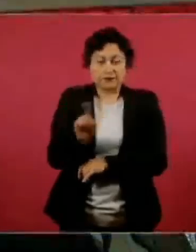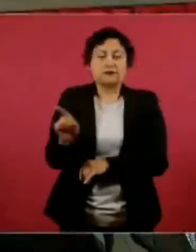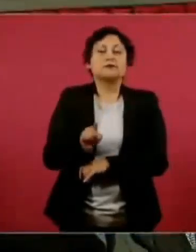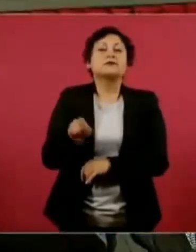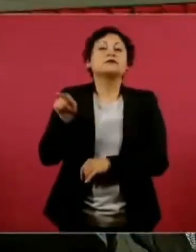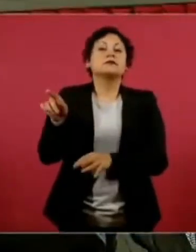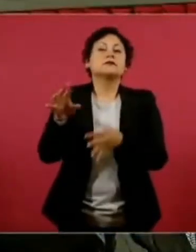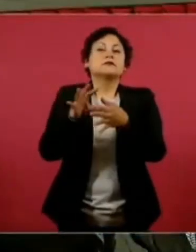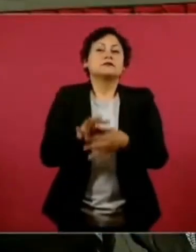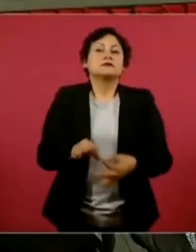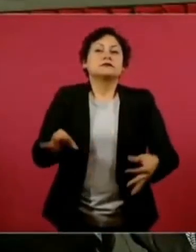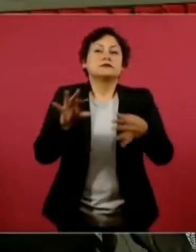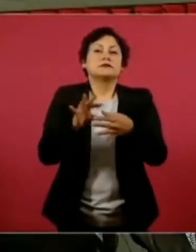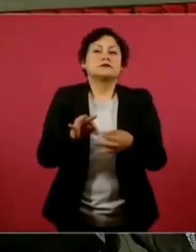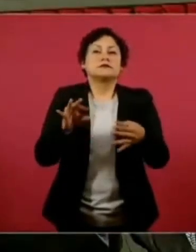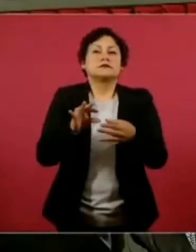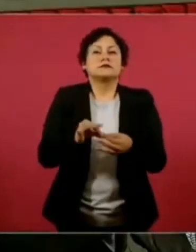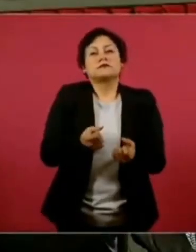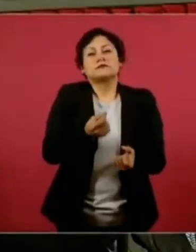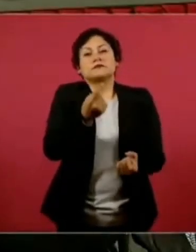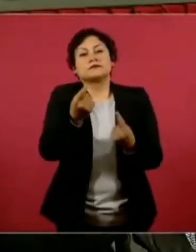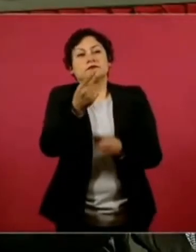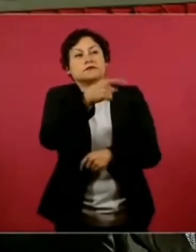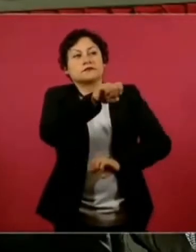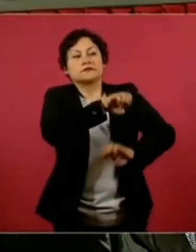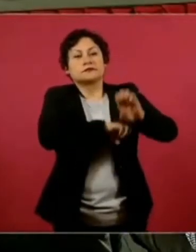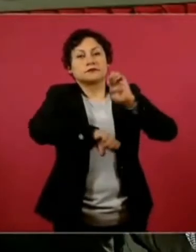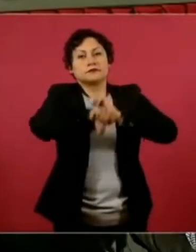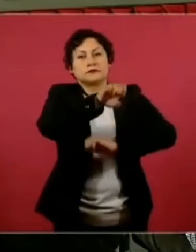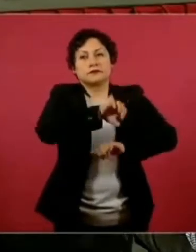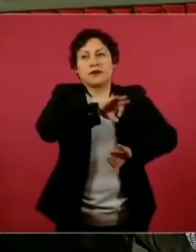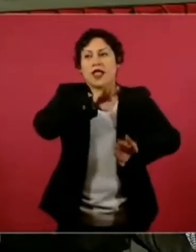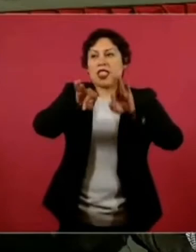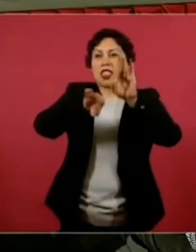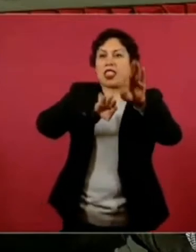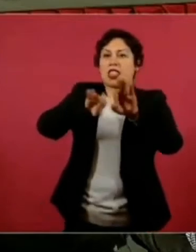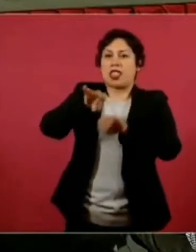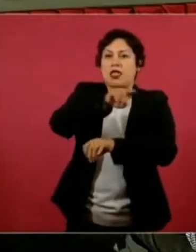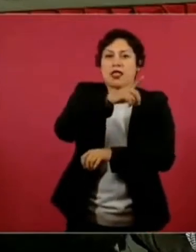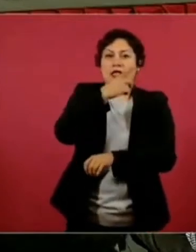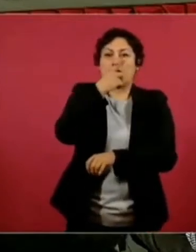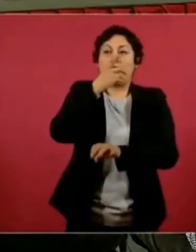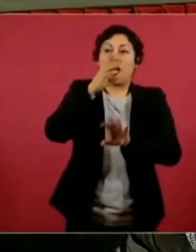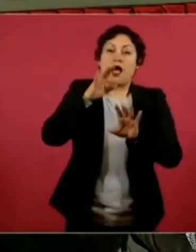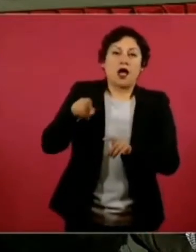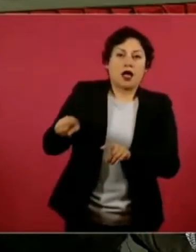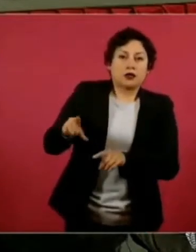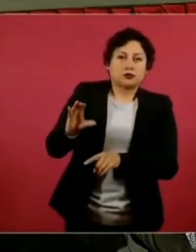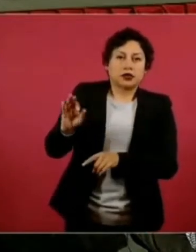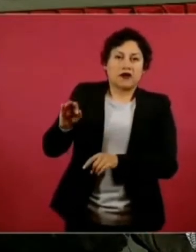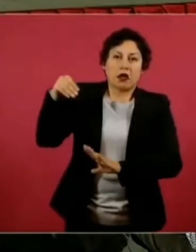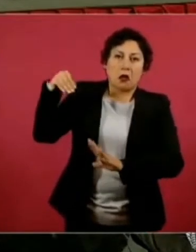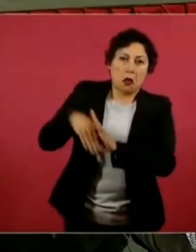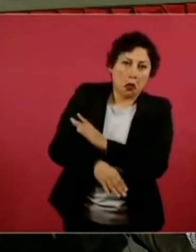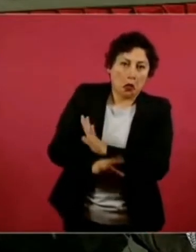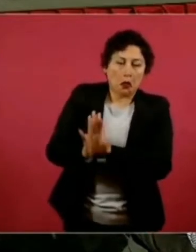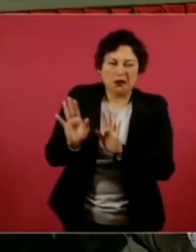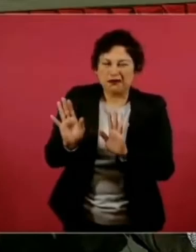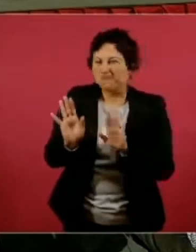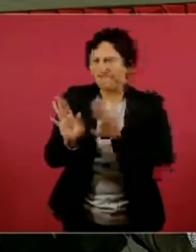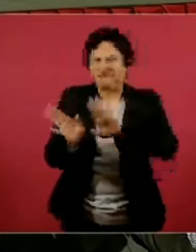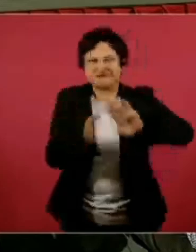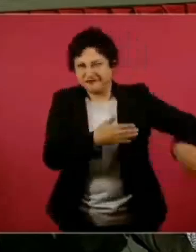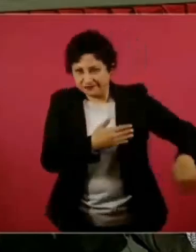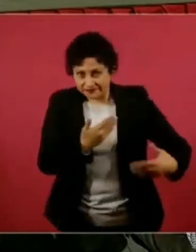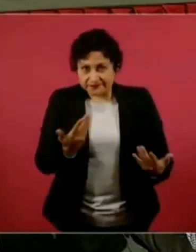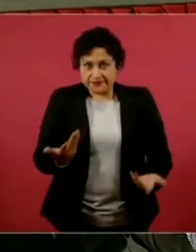notas informativas que han salido por ahí, de que la red está por caerse, etcétera, ¿no? Varias cosas que realmente, aquí lo vamos a ver,